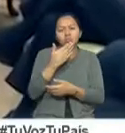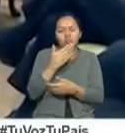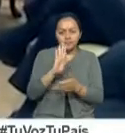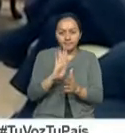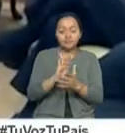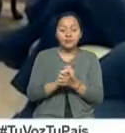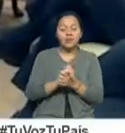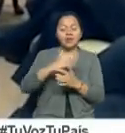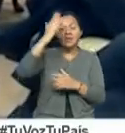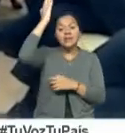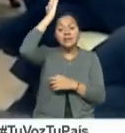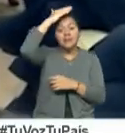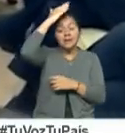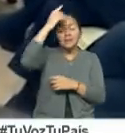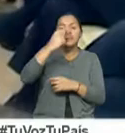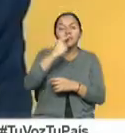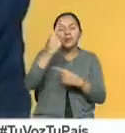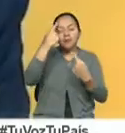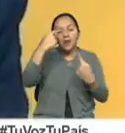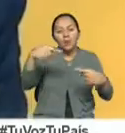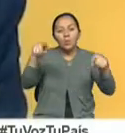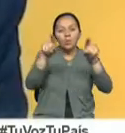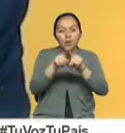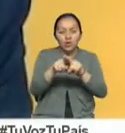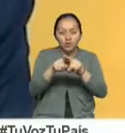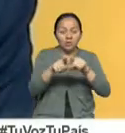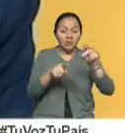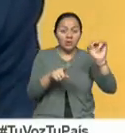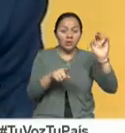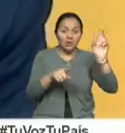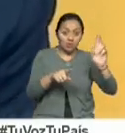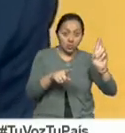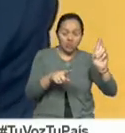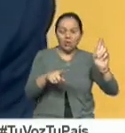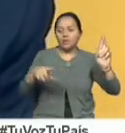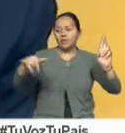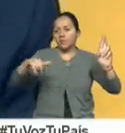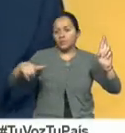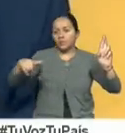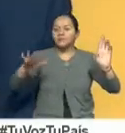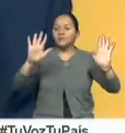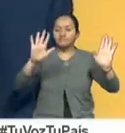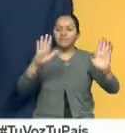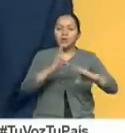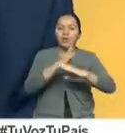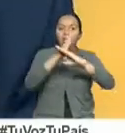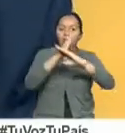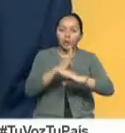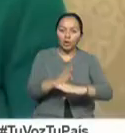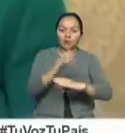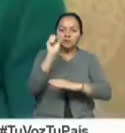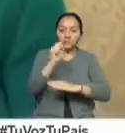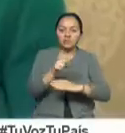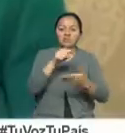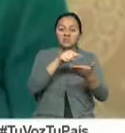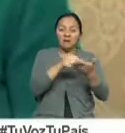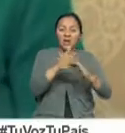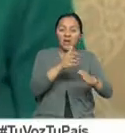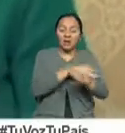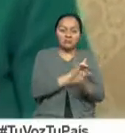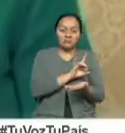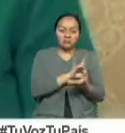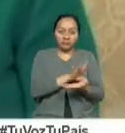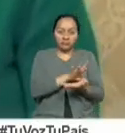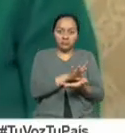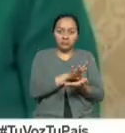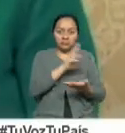Donald Trump ha llegado a un acuerdo con los demócratas para proteger a los soñadores. Nadie esperaba este giro del presidente estadounidense,